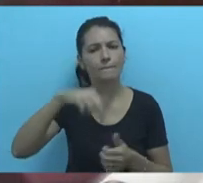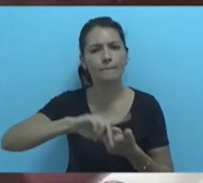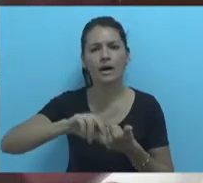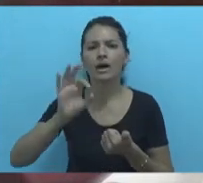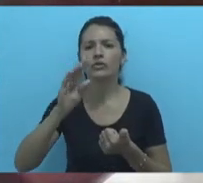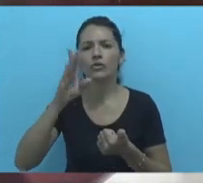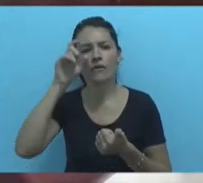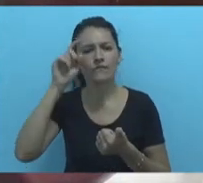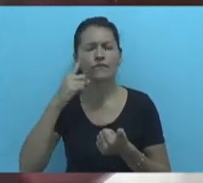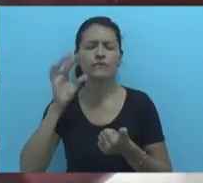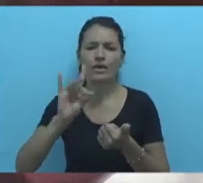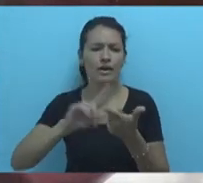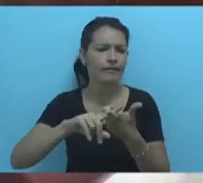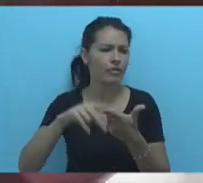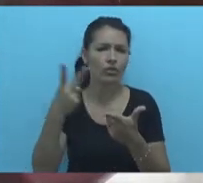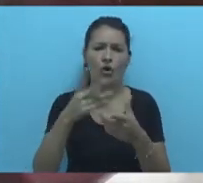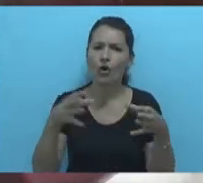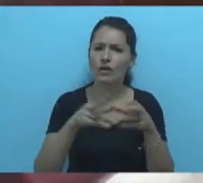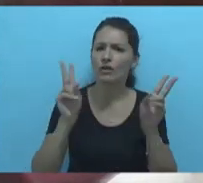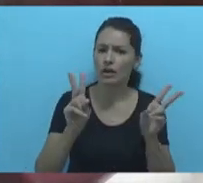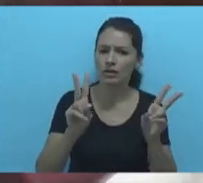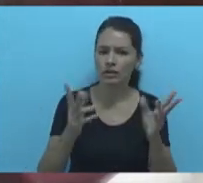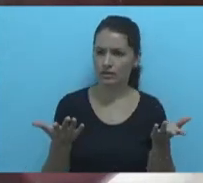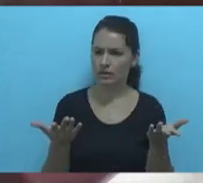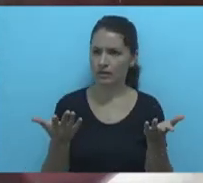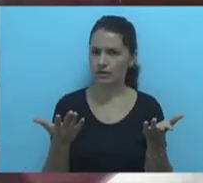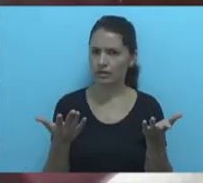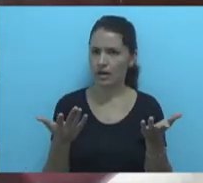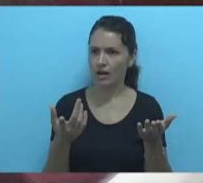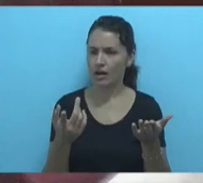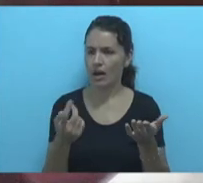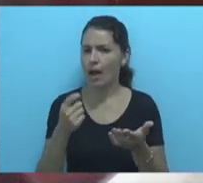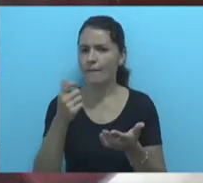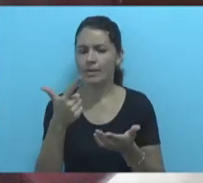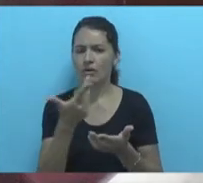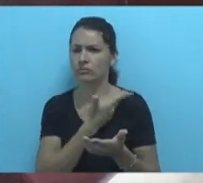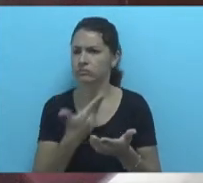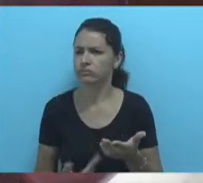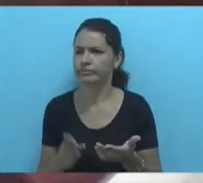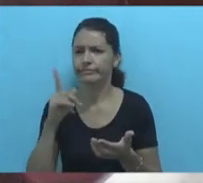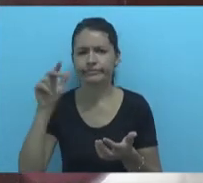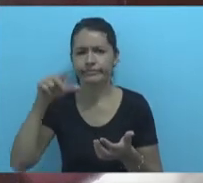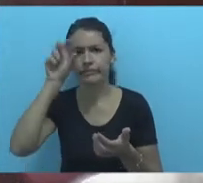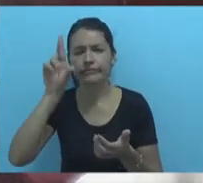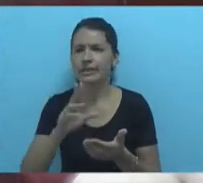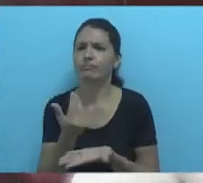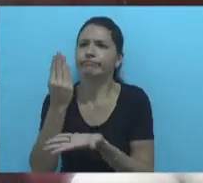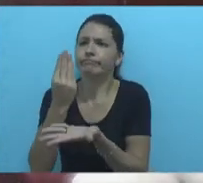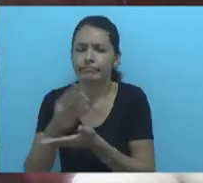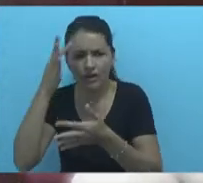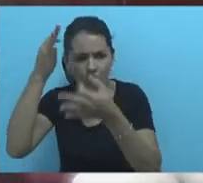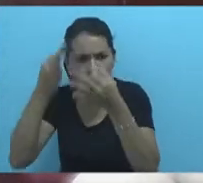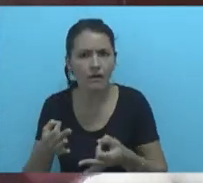y Obey. Y tuvo que ser Mesbin el que se plantara ante la Corte. Ya eso exime de mayores comentarios de lo que